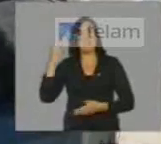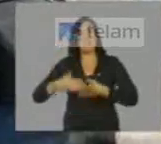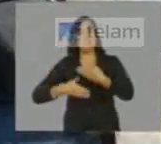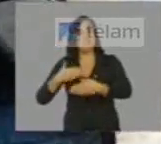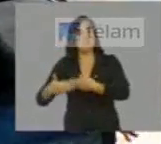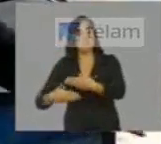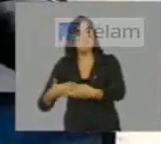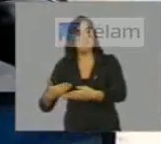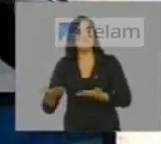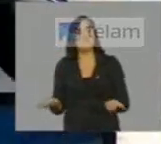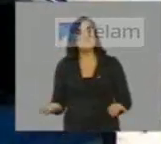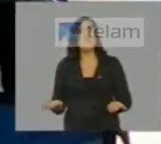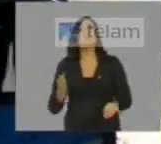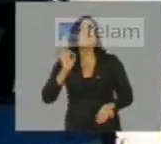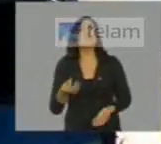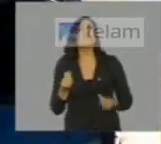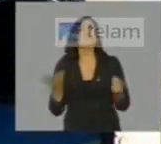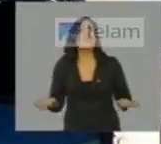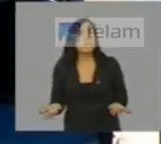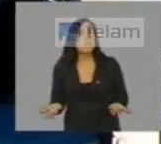Porque, ¿sabe qué pasa?